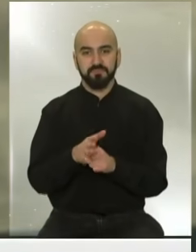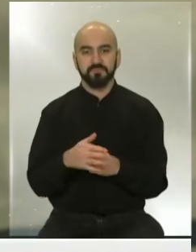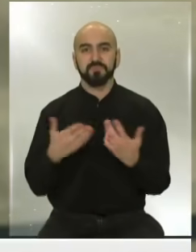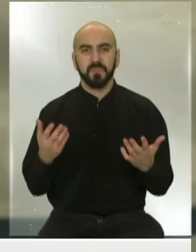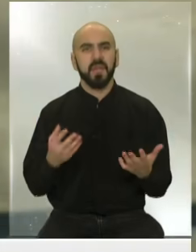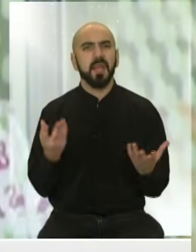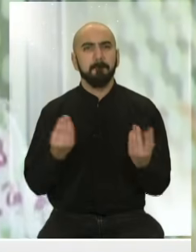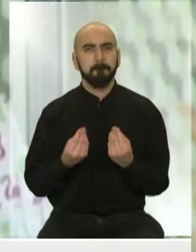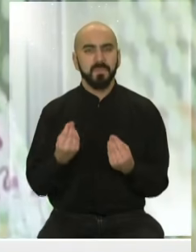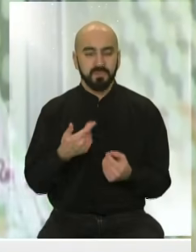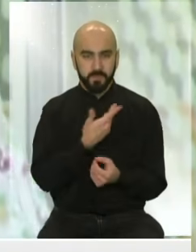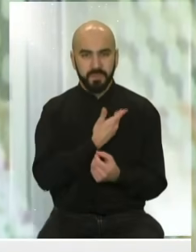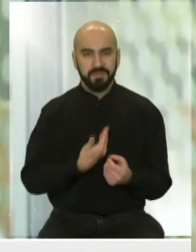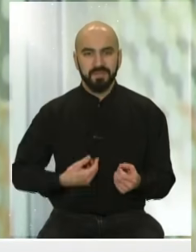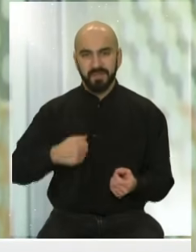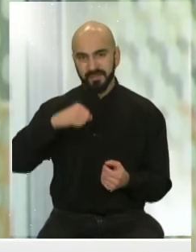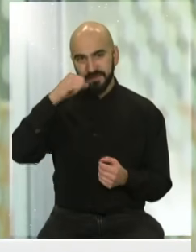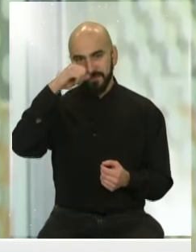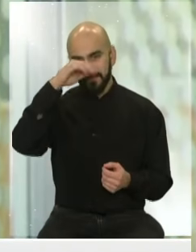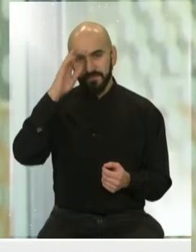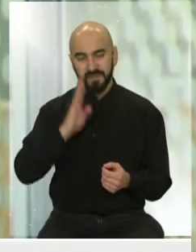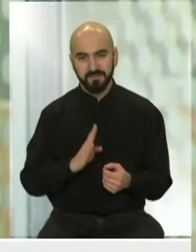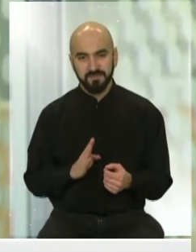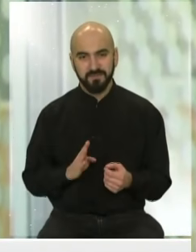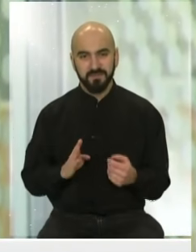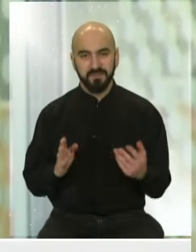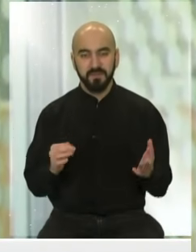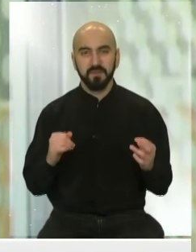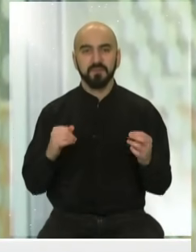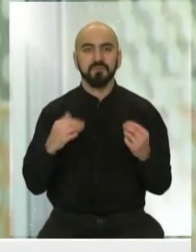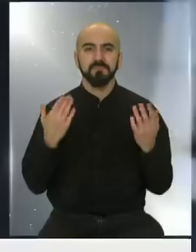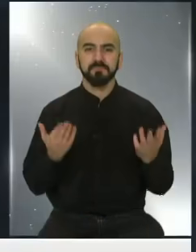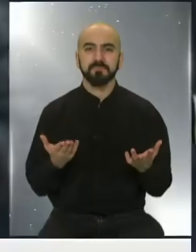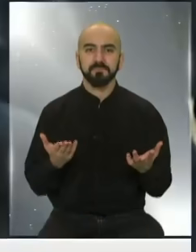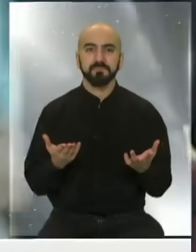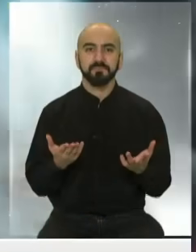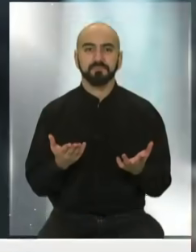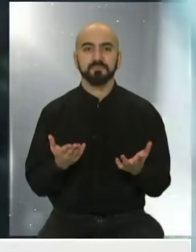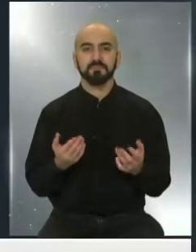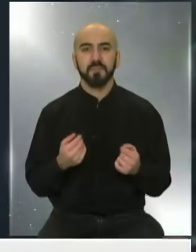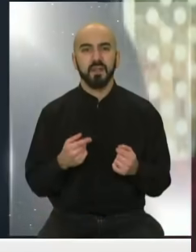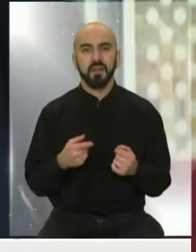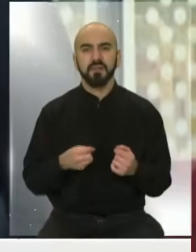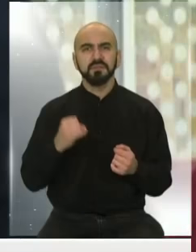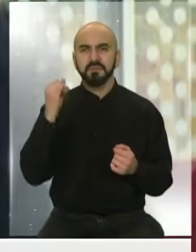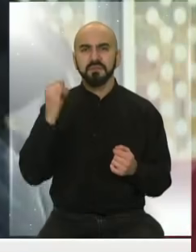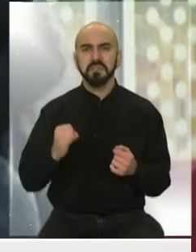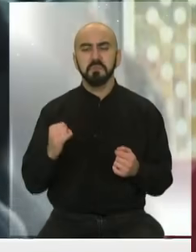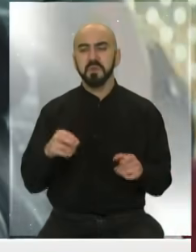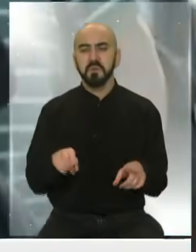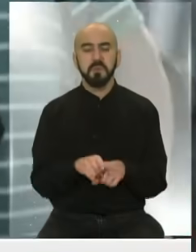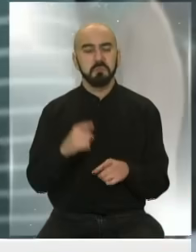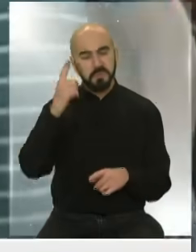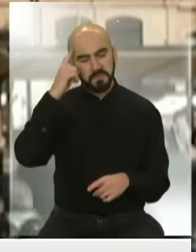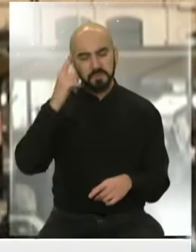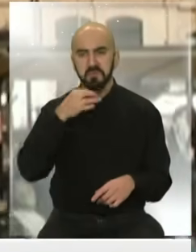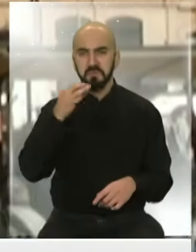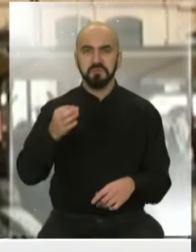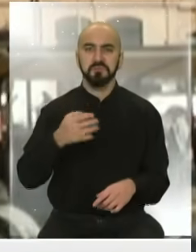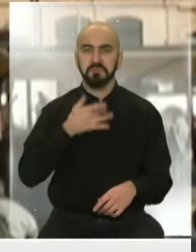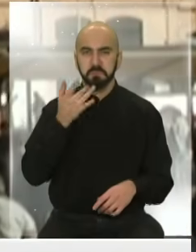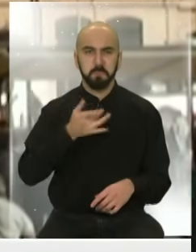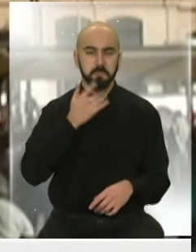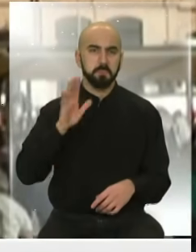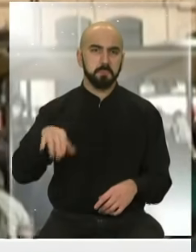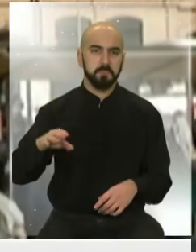Brasil, que es parte de los cuestionamientos, junto con el de López Obrador en México? Siempre han minimizado la necesidad de decretar confinamientos y así cerrar